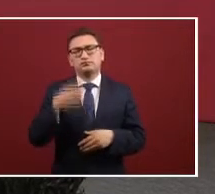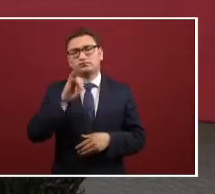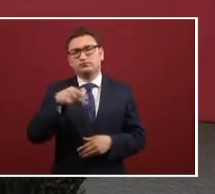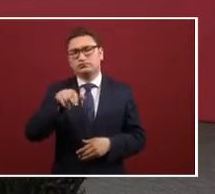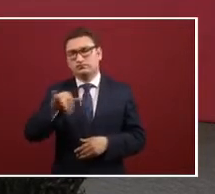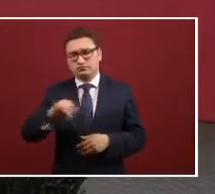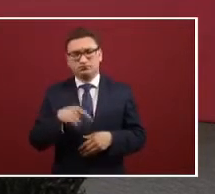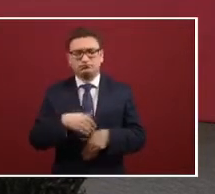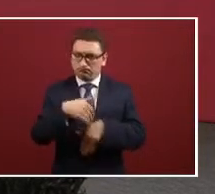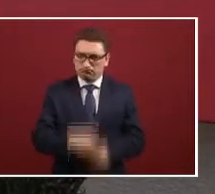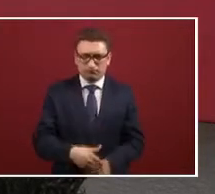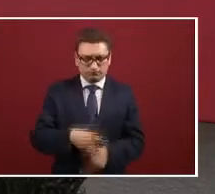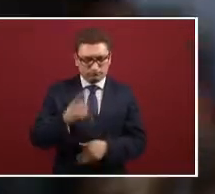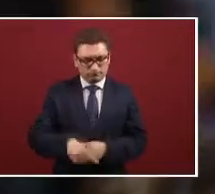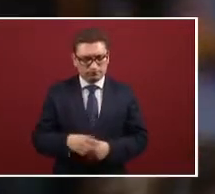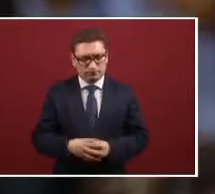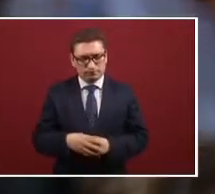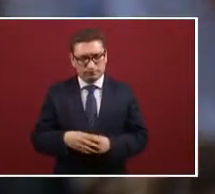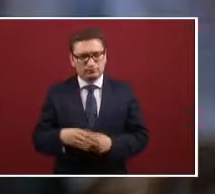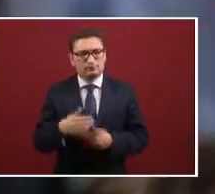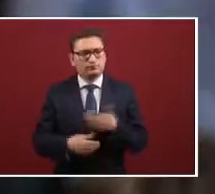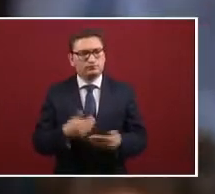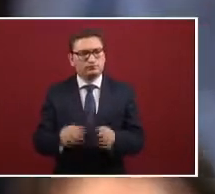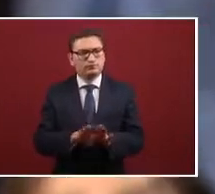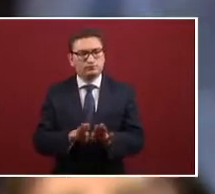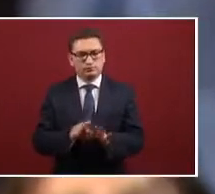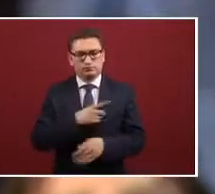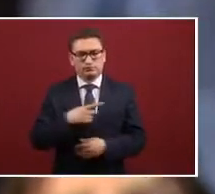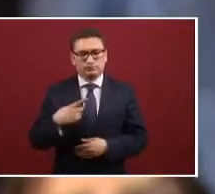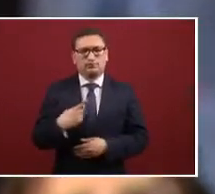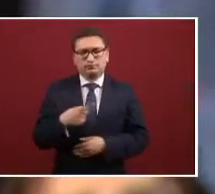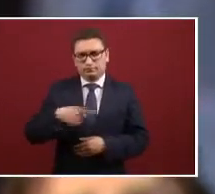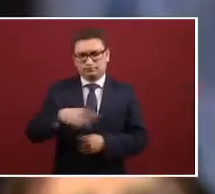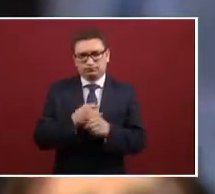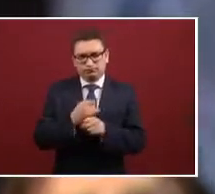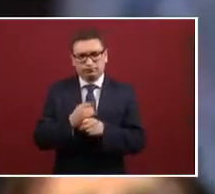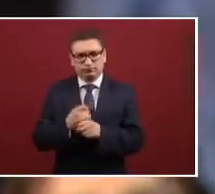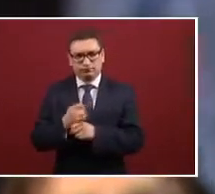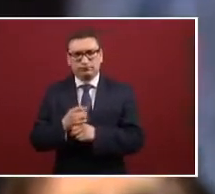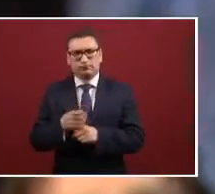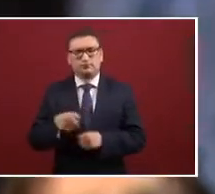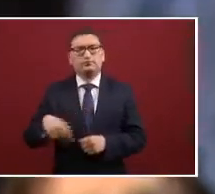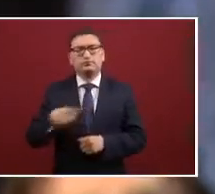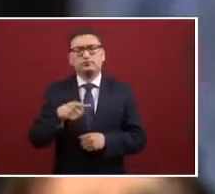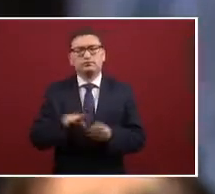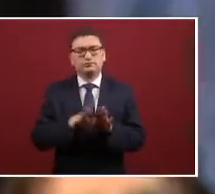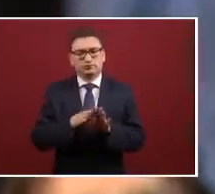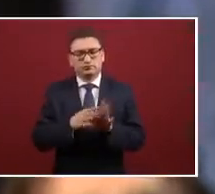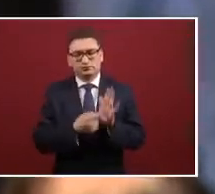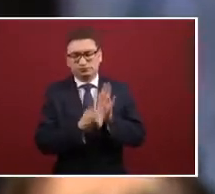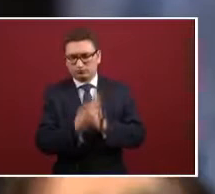que la presidencia de la república deberá dar a conocer e investigar esta información información